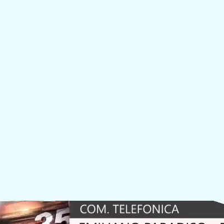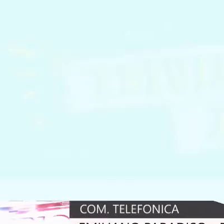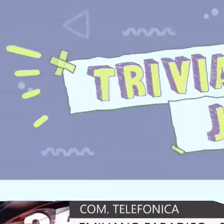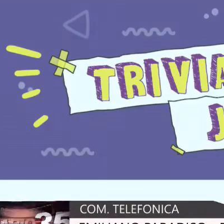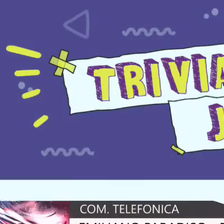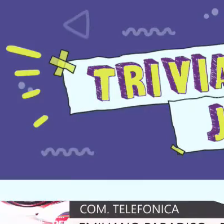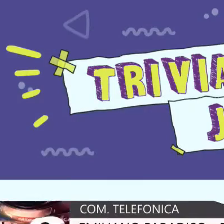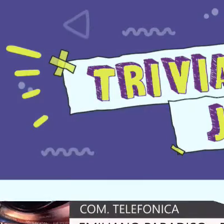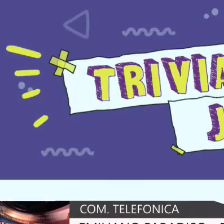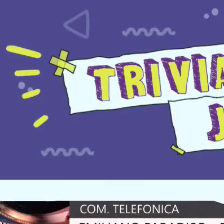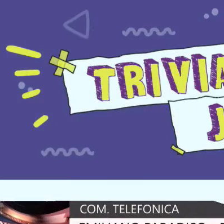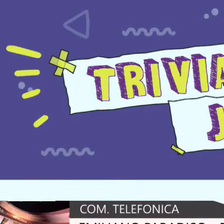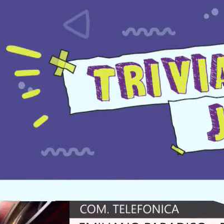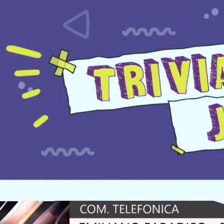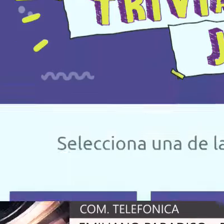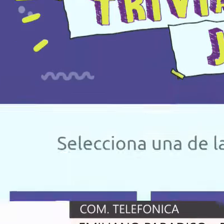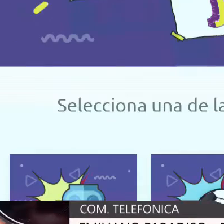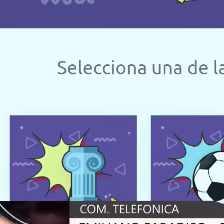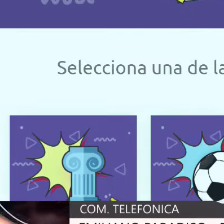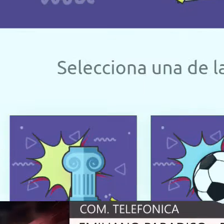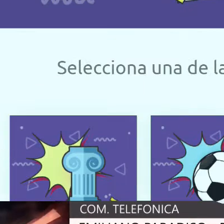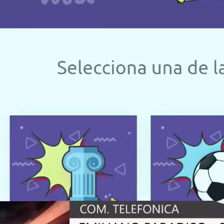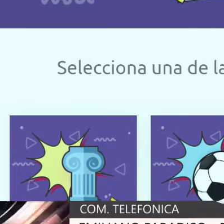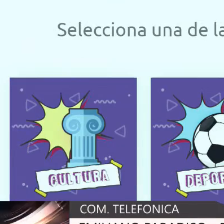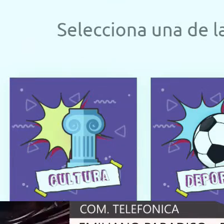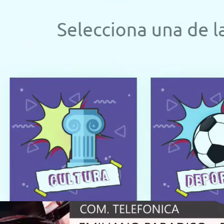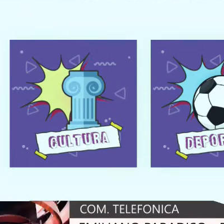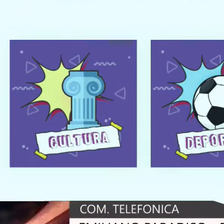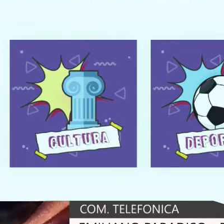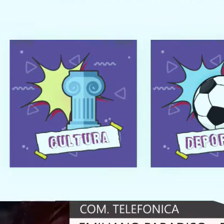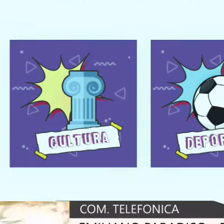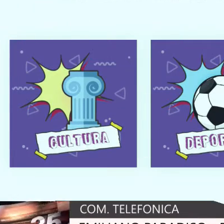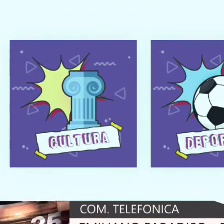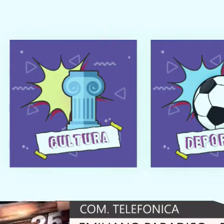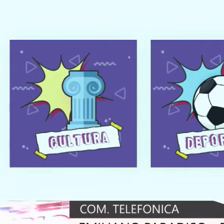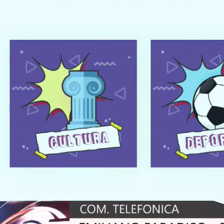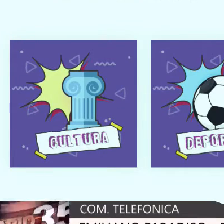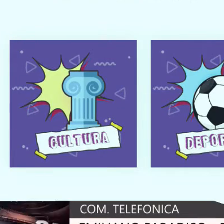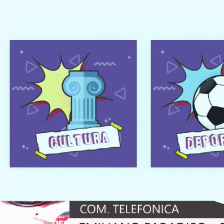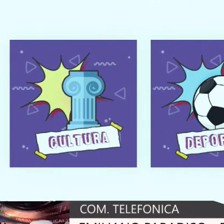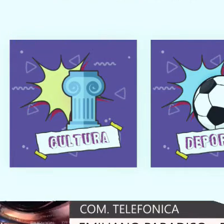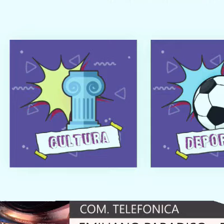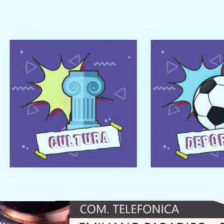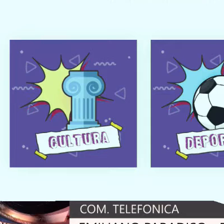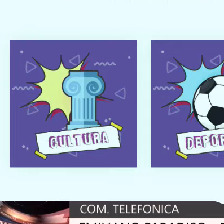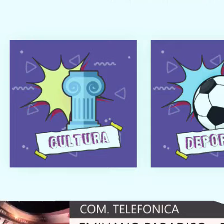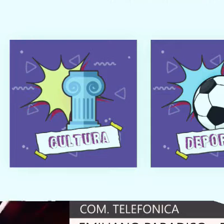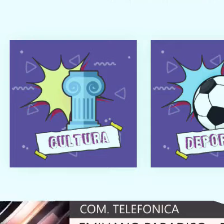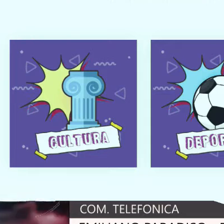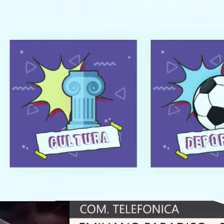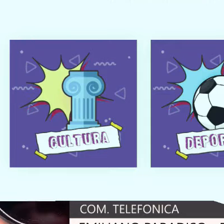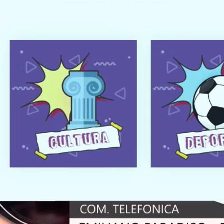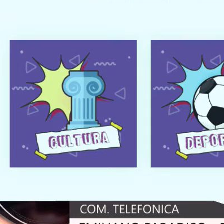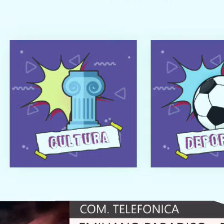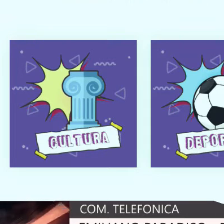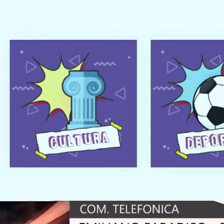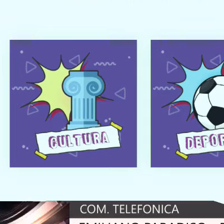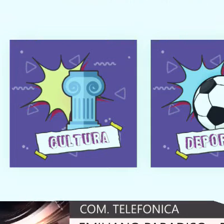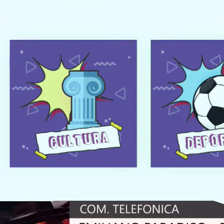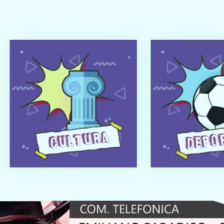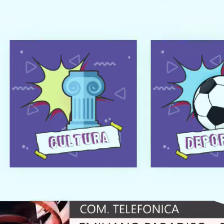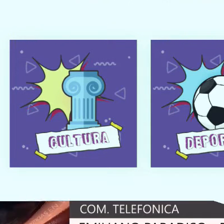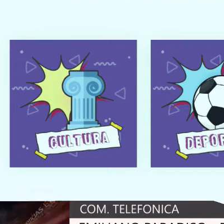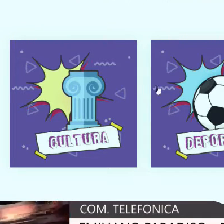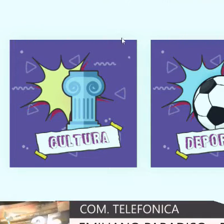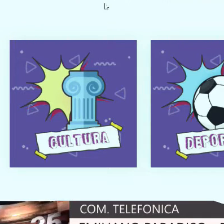21, propiamente dicho, ¿no? Donde generalmente estábamos acostumbrados a ir a los grandes recitales que se ofrecían para los chicos. ¿Cómo